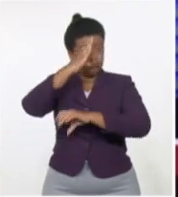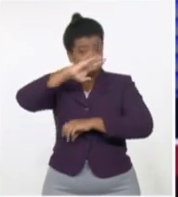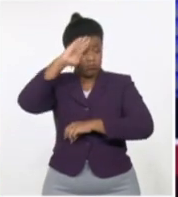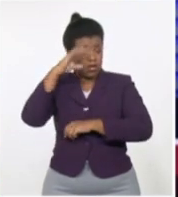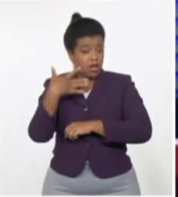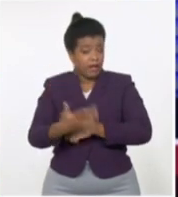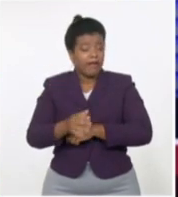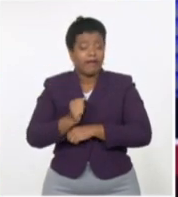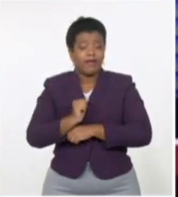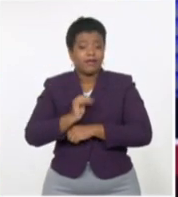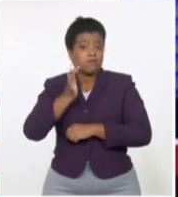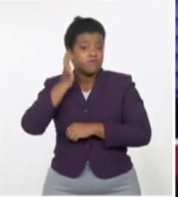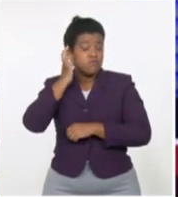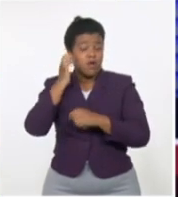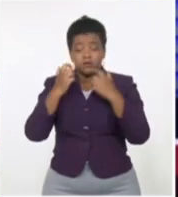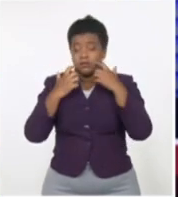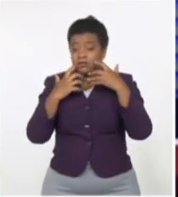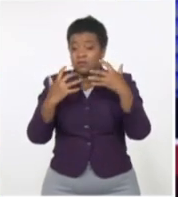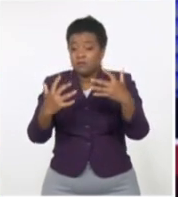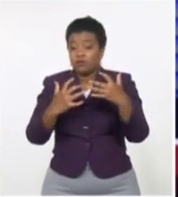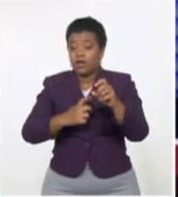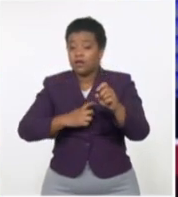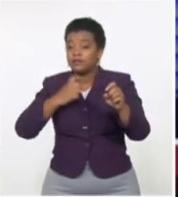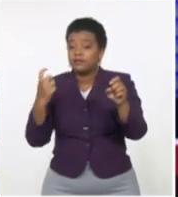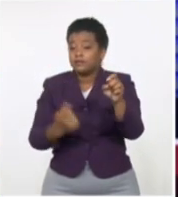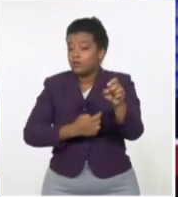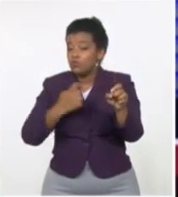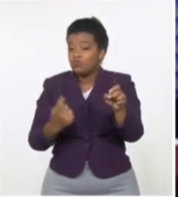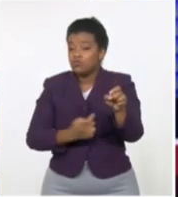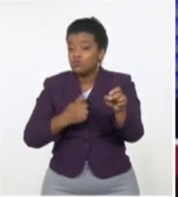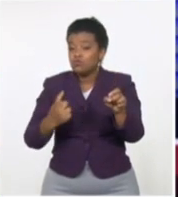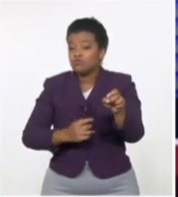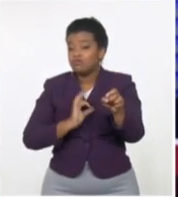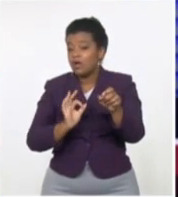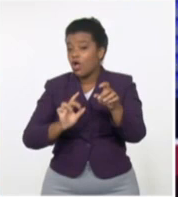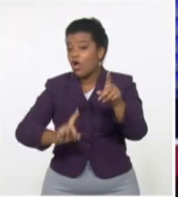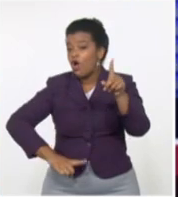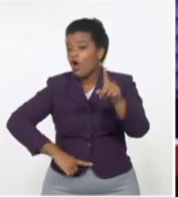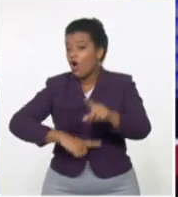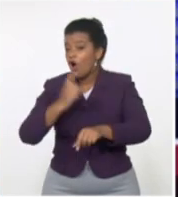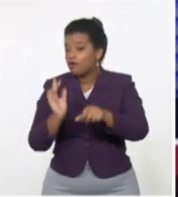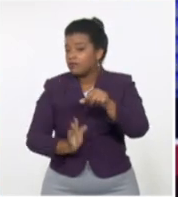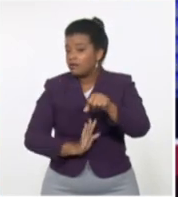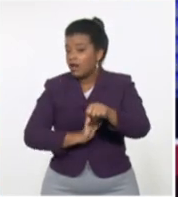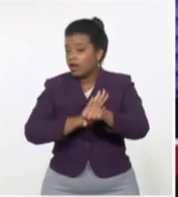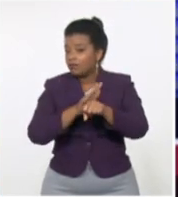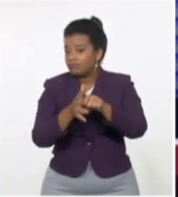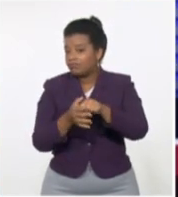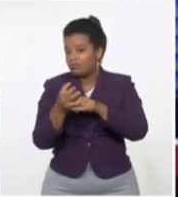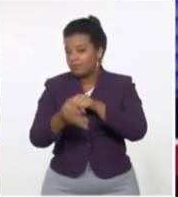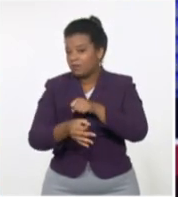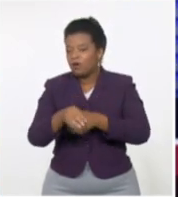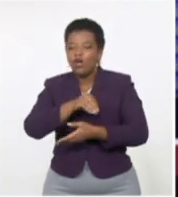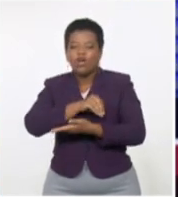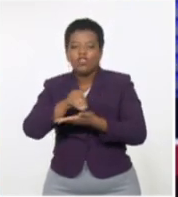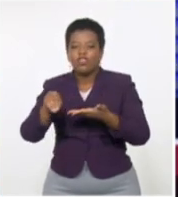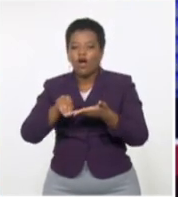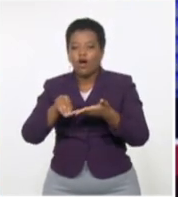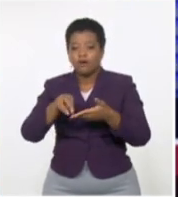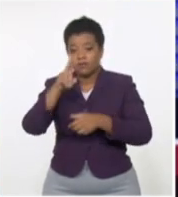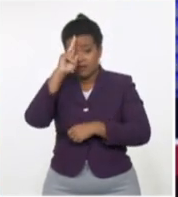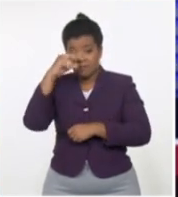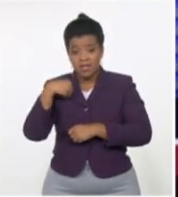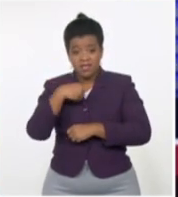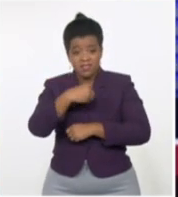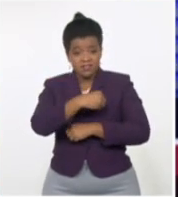sido símbolo en el enfrentamiento, en la primera línea de enfrentamiento a la COVID-19 desde el Instituto de Medicina Tropical